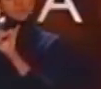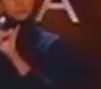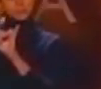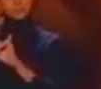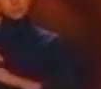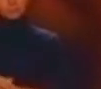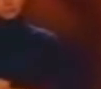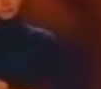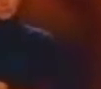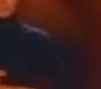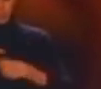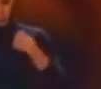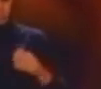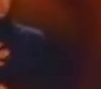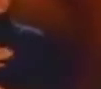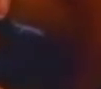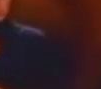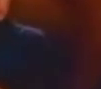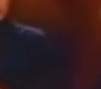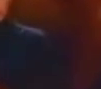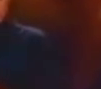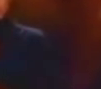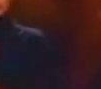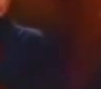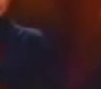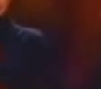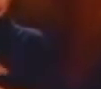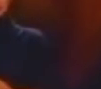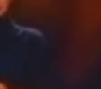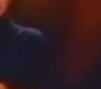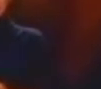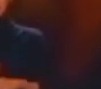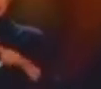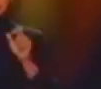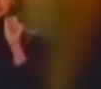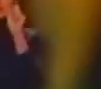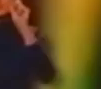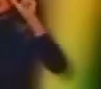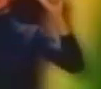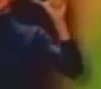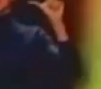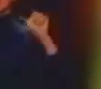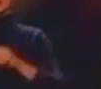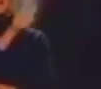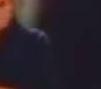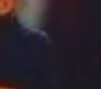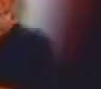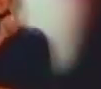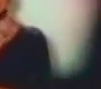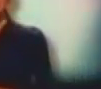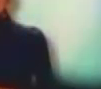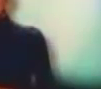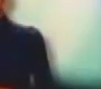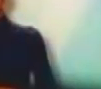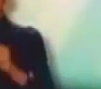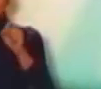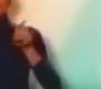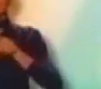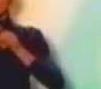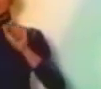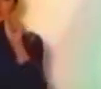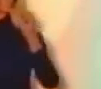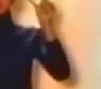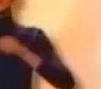Neruda, desde el corazón, sí soy yo. Pero despierto cada 100 años, cuando despierta el